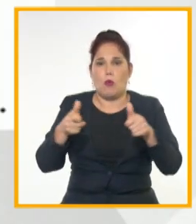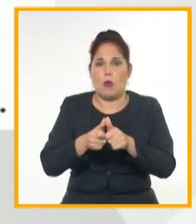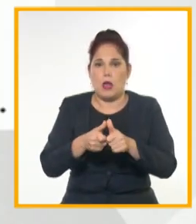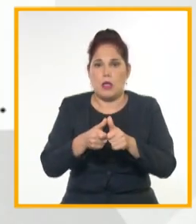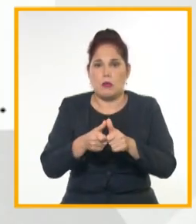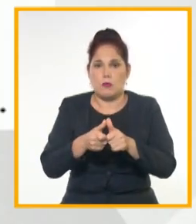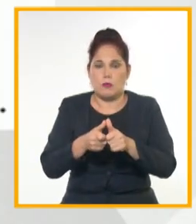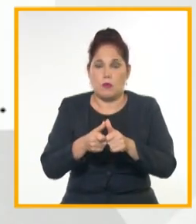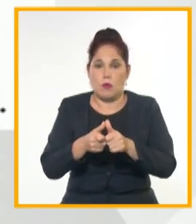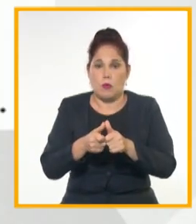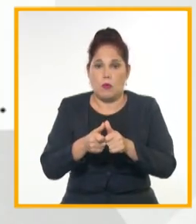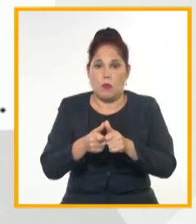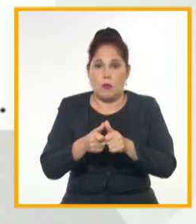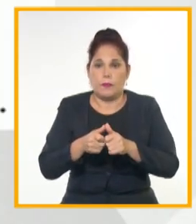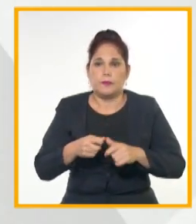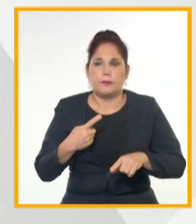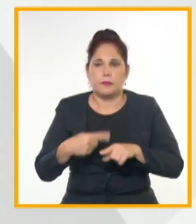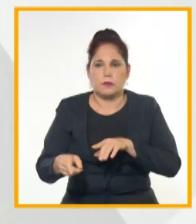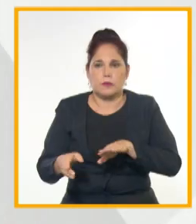Senado. Continuamos.